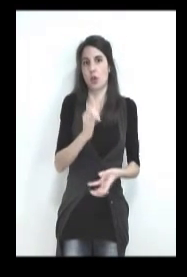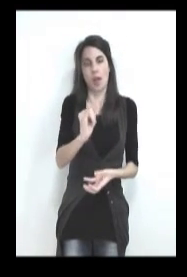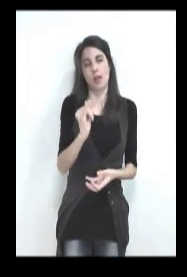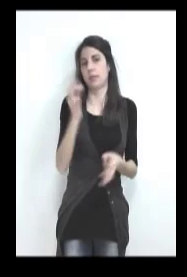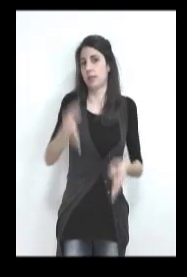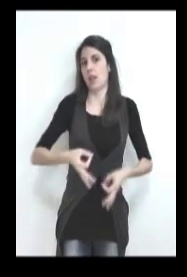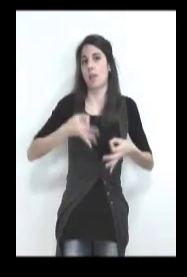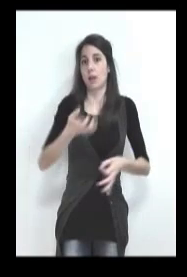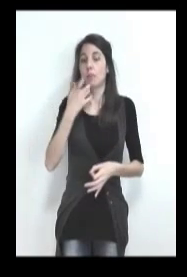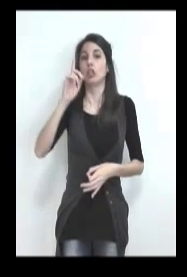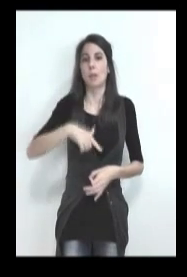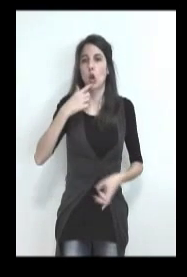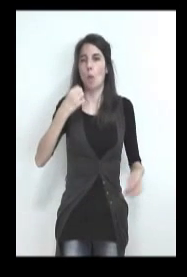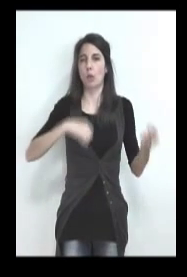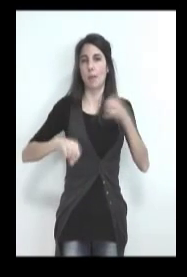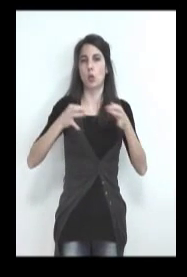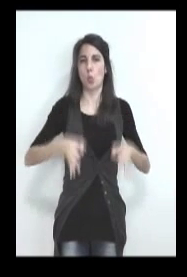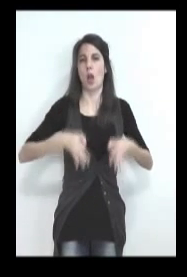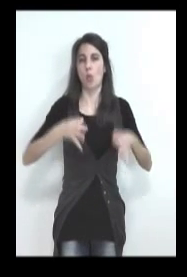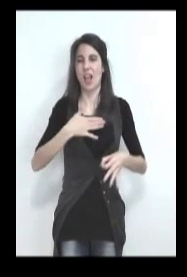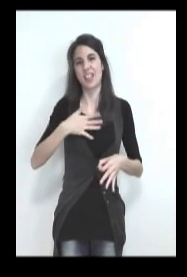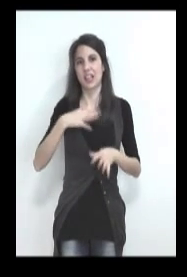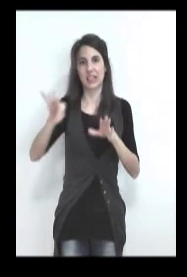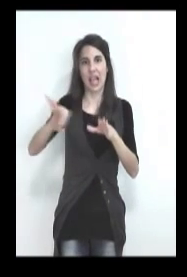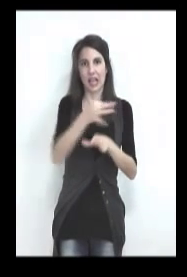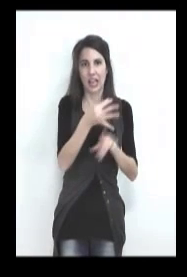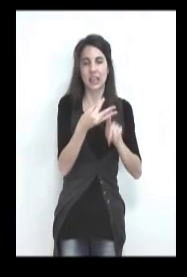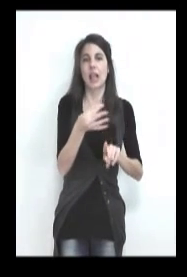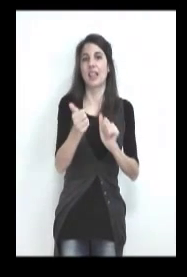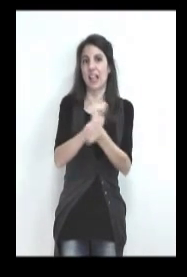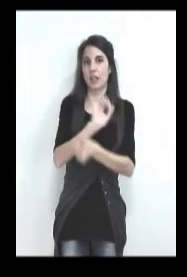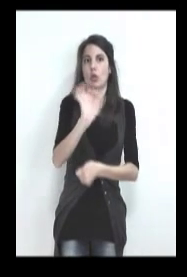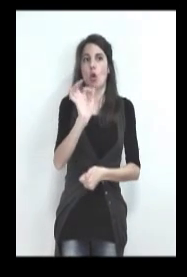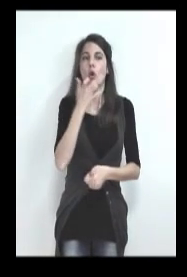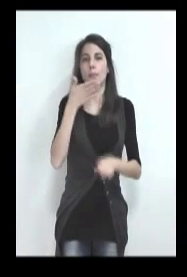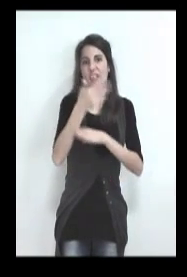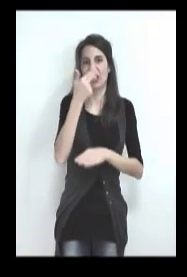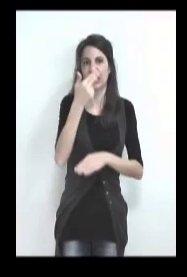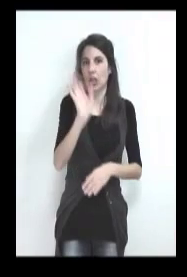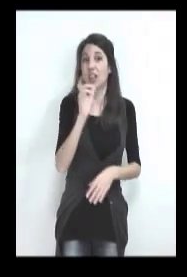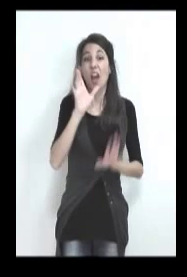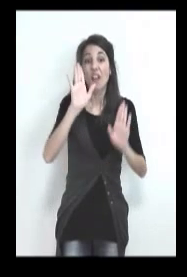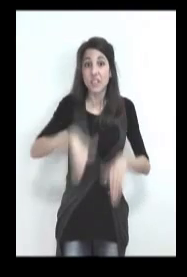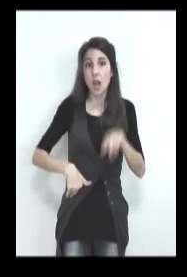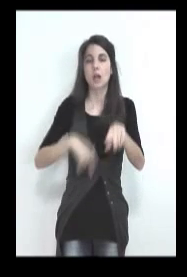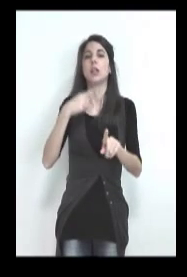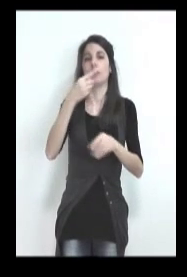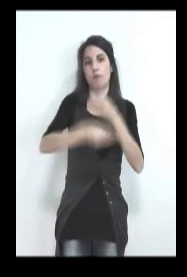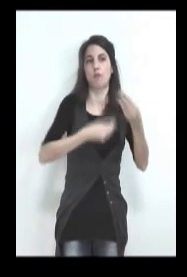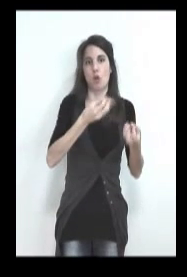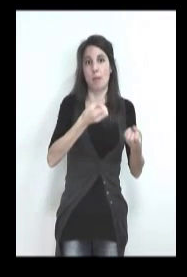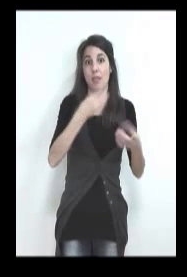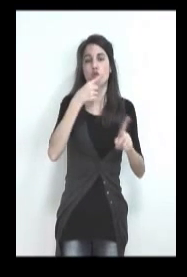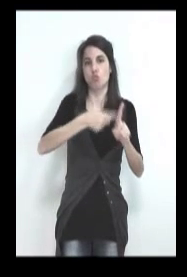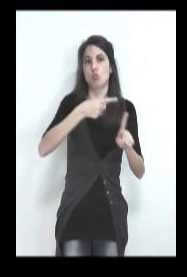nuestra tarjeta de crédito, nuestra forma de visitas y todo eso también está dejando un rastro y esa información está siendo utilizada. Y estoy muy de